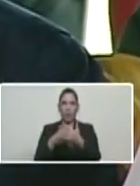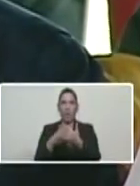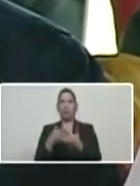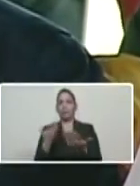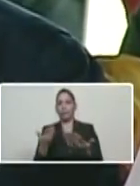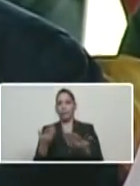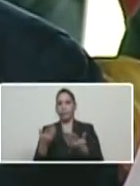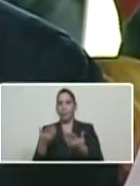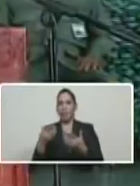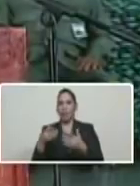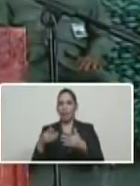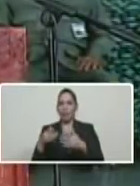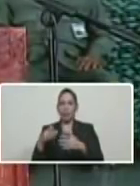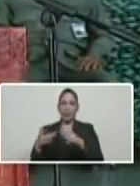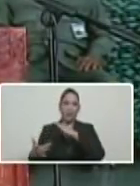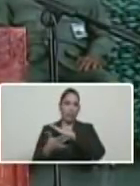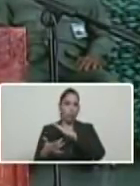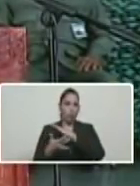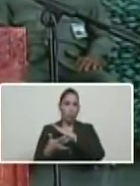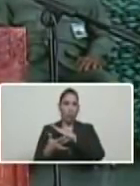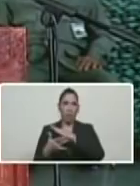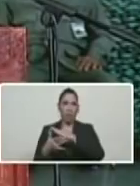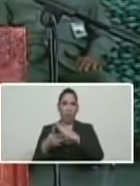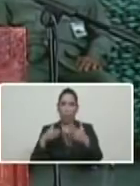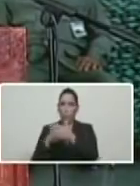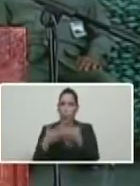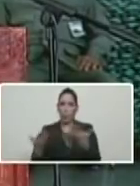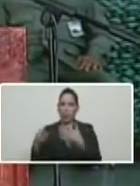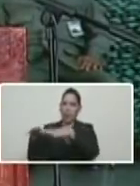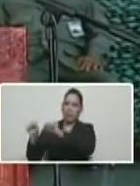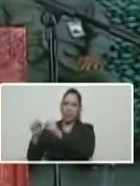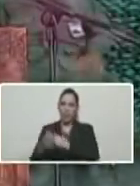nunca estarán al servicio de sus intereses apátridas.